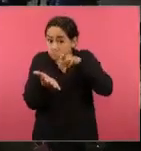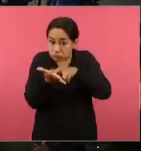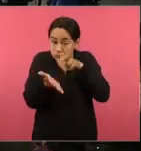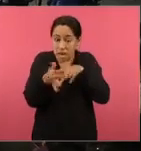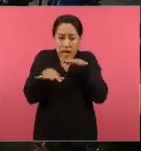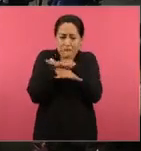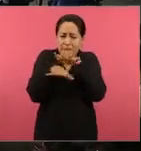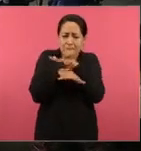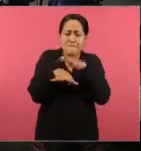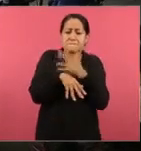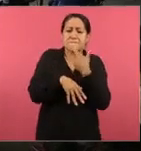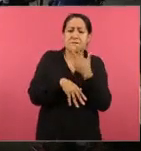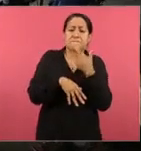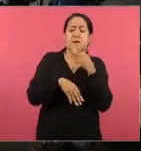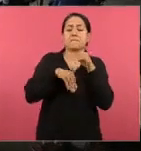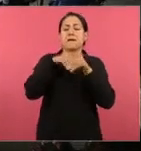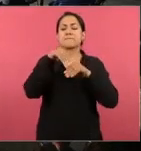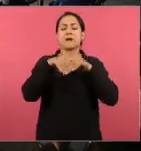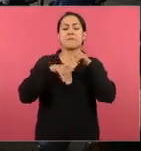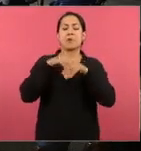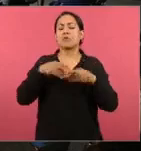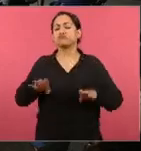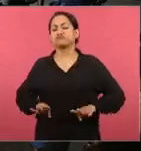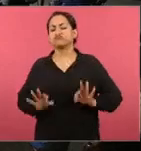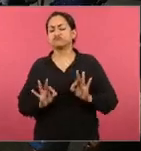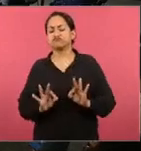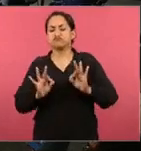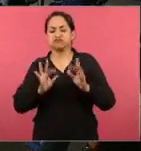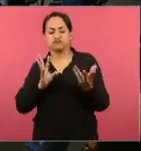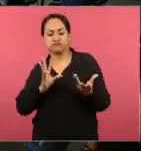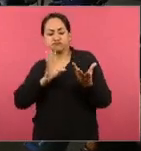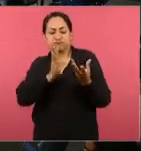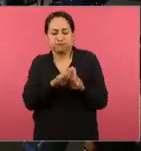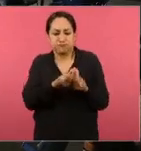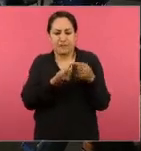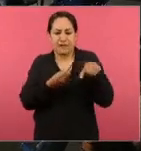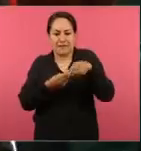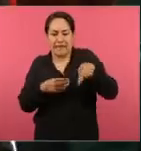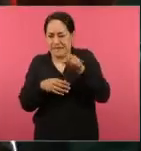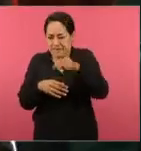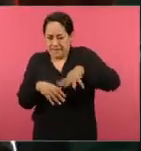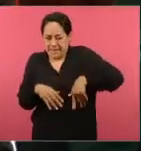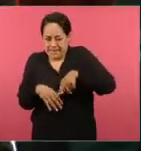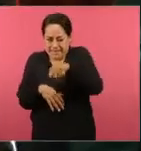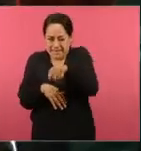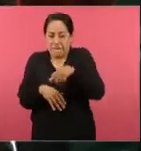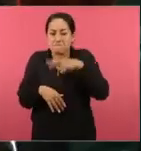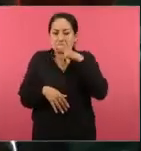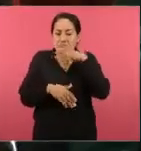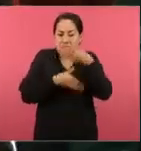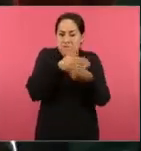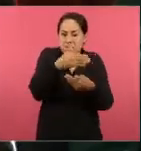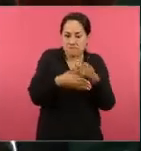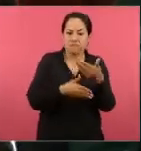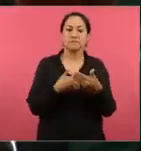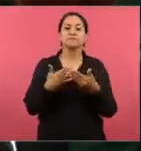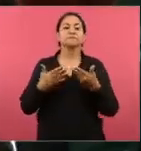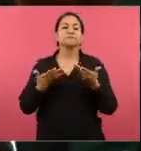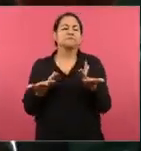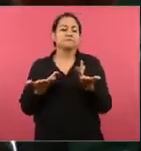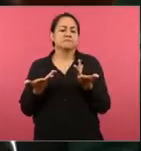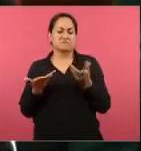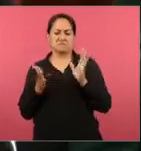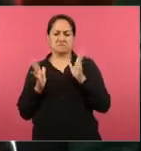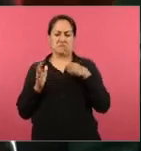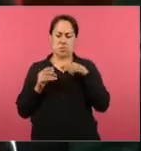modificándolos, para ir adecuándolos, como han estado explicando, y para ir mejorándolos. También me llamó la atención en